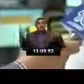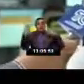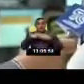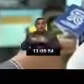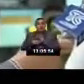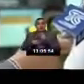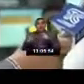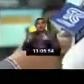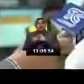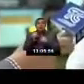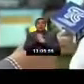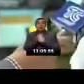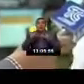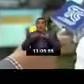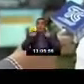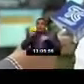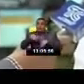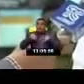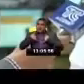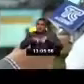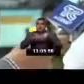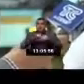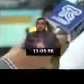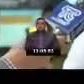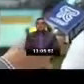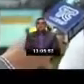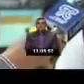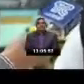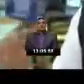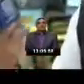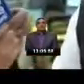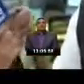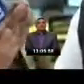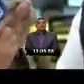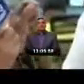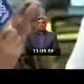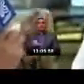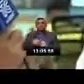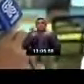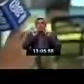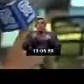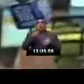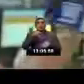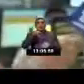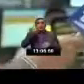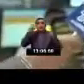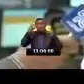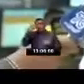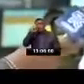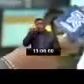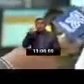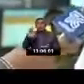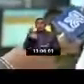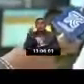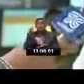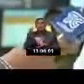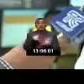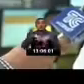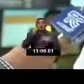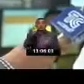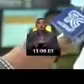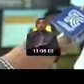teletrabajo tendrá que continuar, y así otras medidas que se lo puede regular por la vía ordinaria. Una última pregunta, el tema educativo, las clases. Las clases siguen